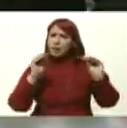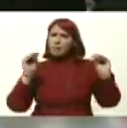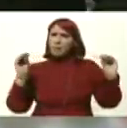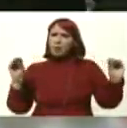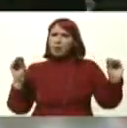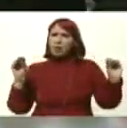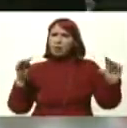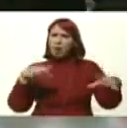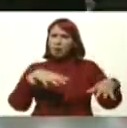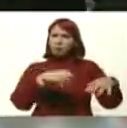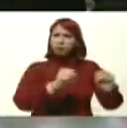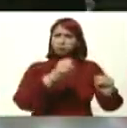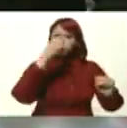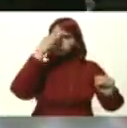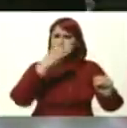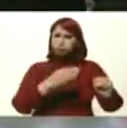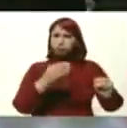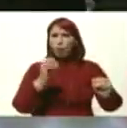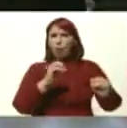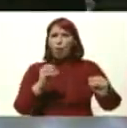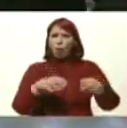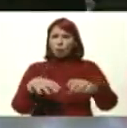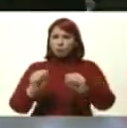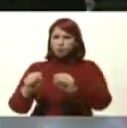a intervención militar, a invasiones.